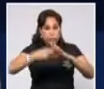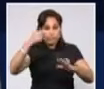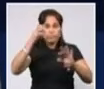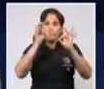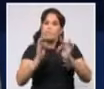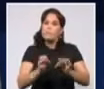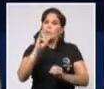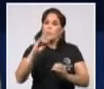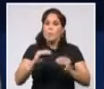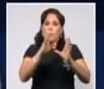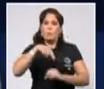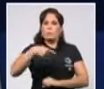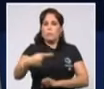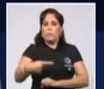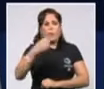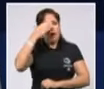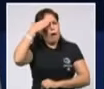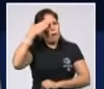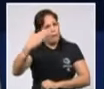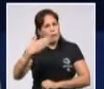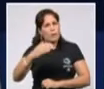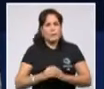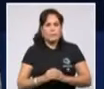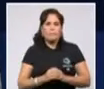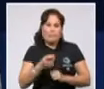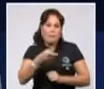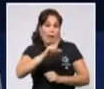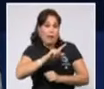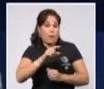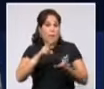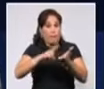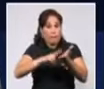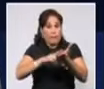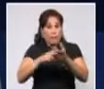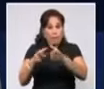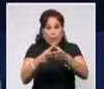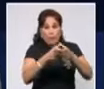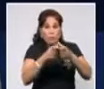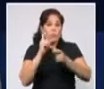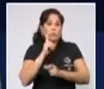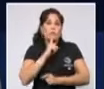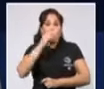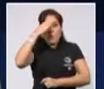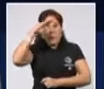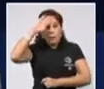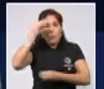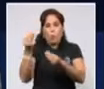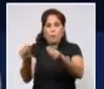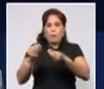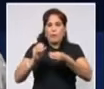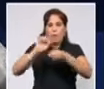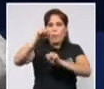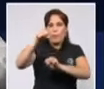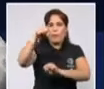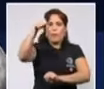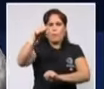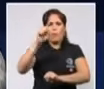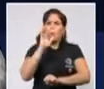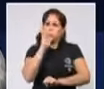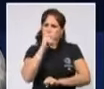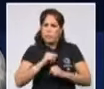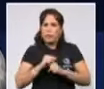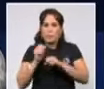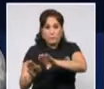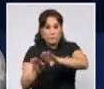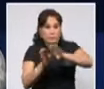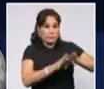agradecen mucho. Así me lo hicieron expresar ayer y creo que es correcto que yo lo manifieste hoy aquí. Bueno, comenzamos el